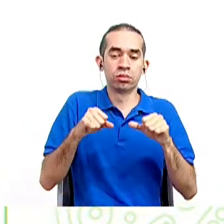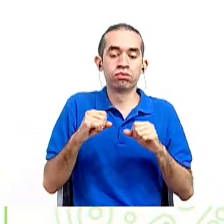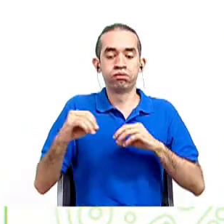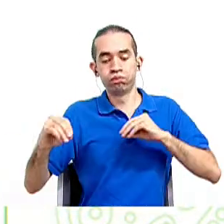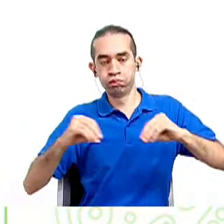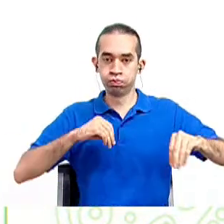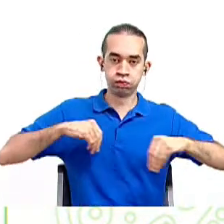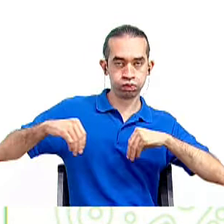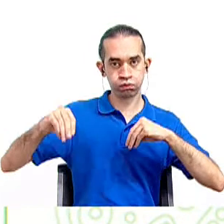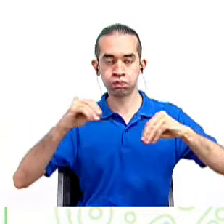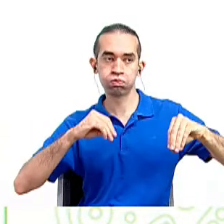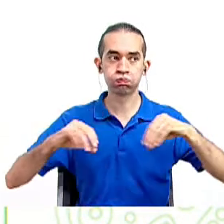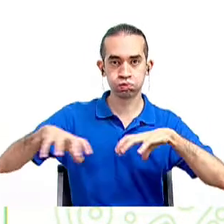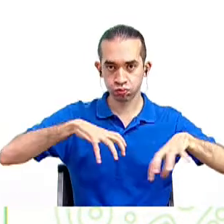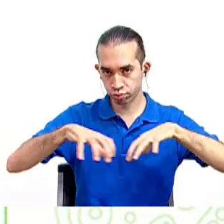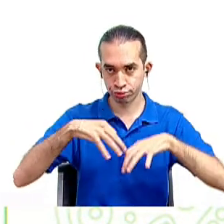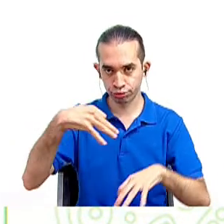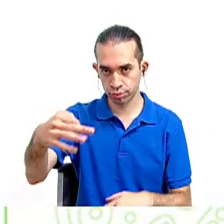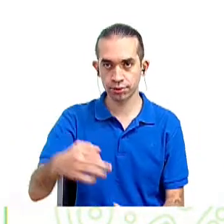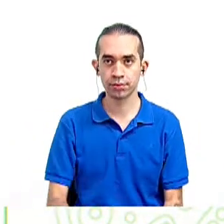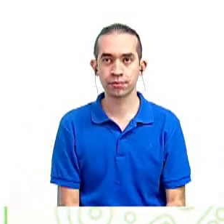todas nuestras actividades diarias.